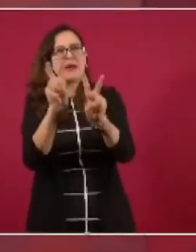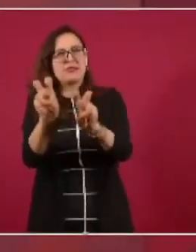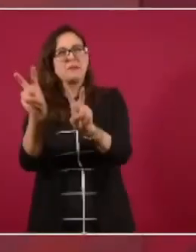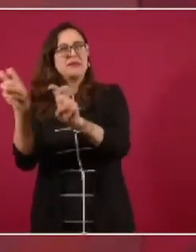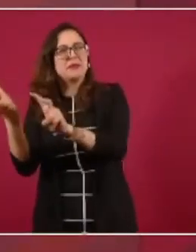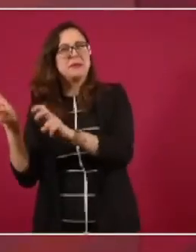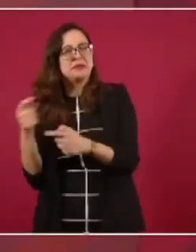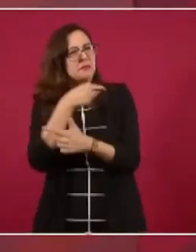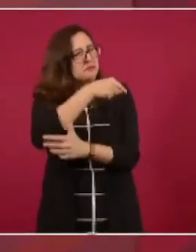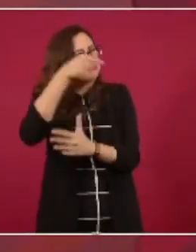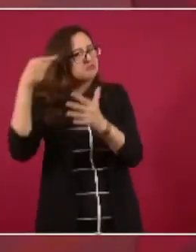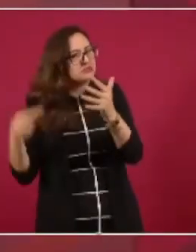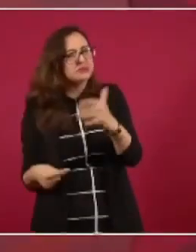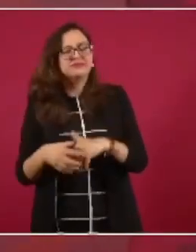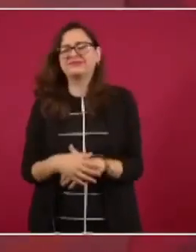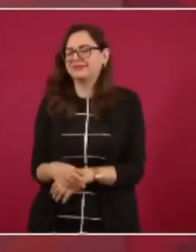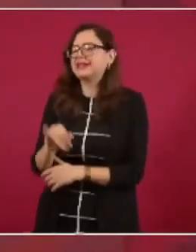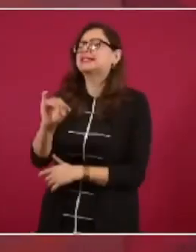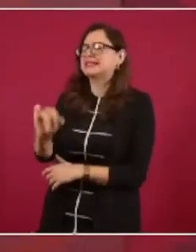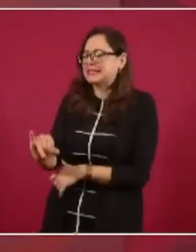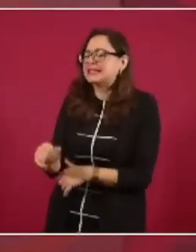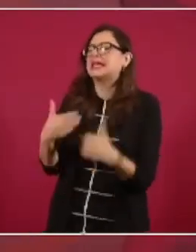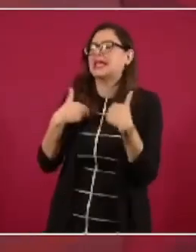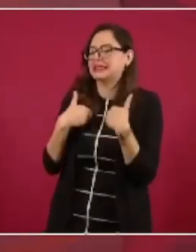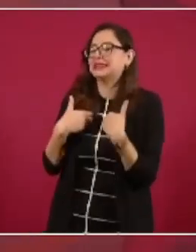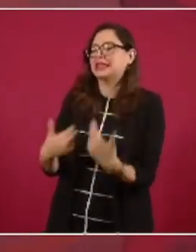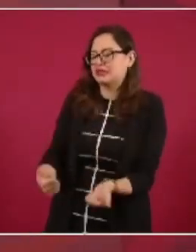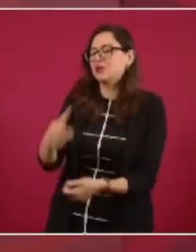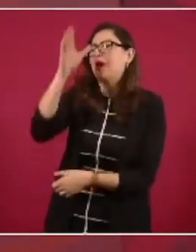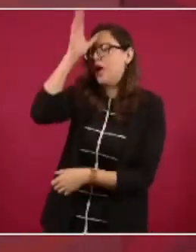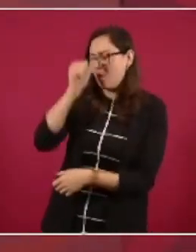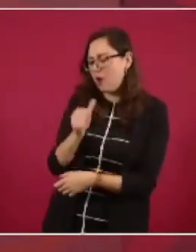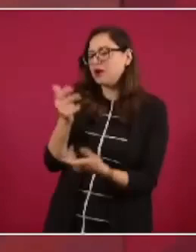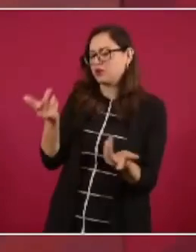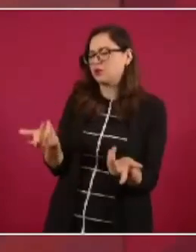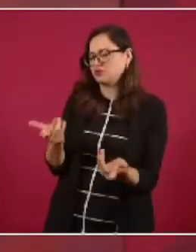contigo, corresponde promoverla,